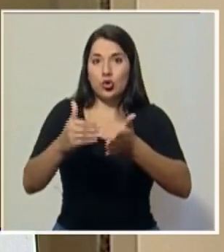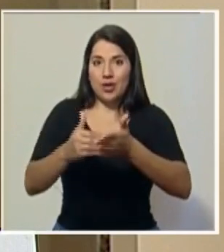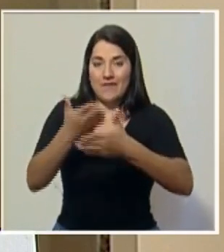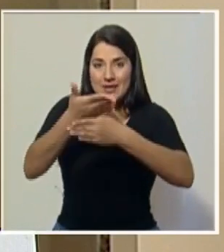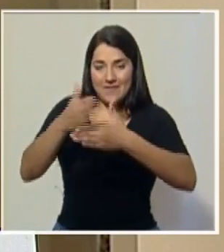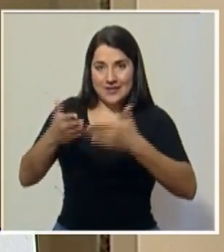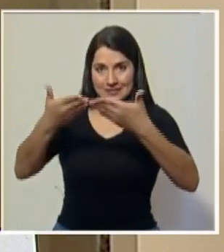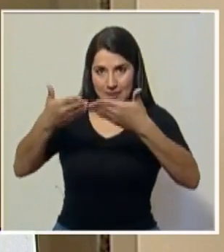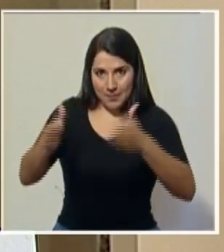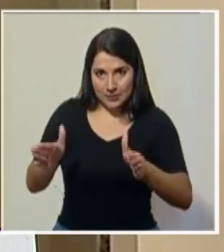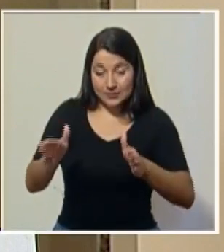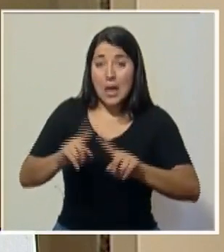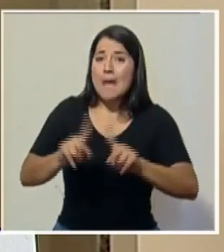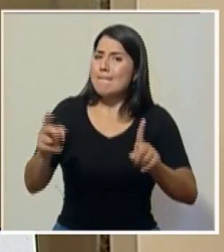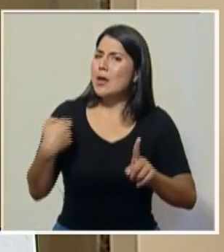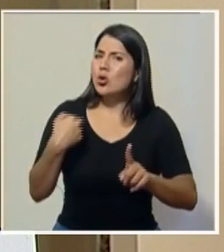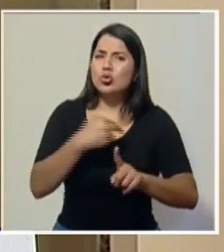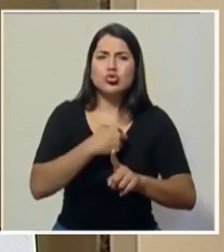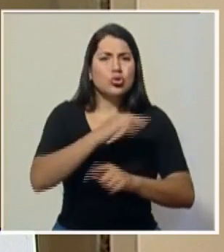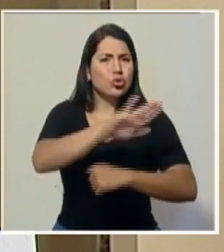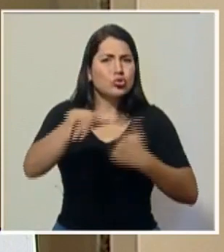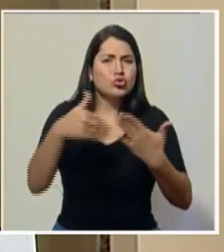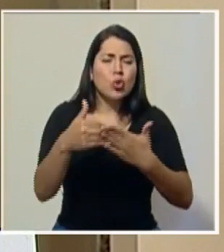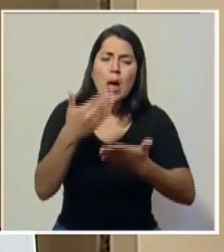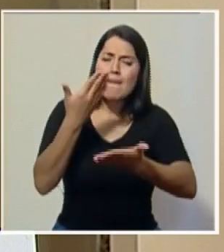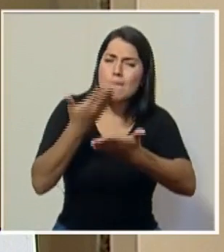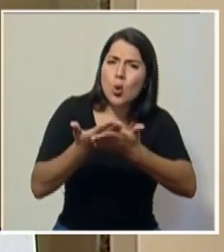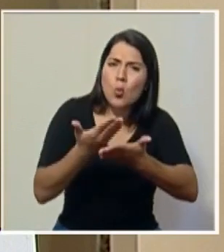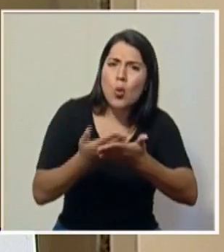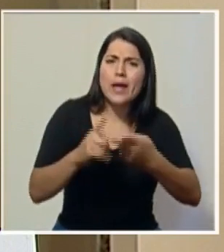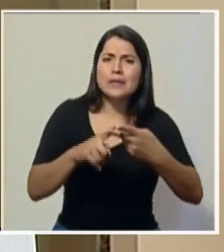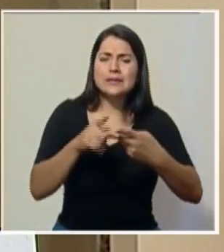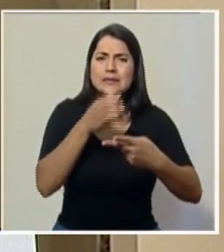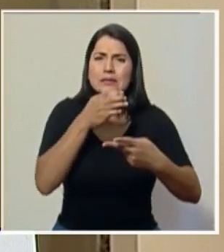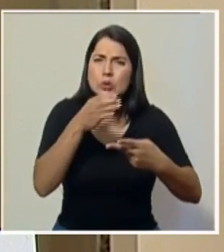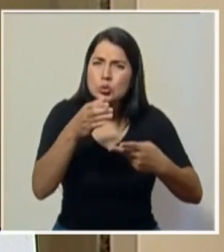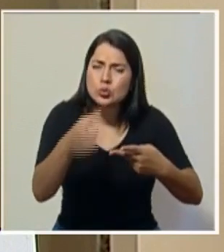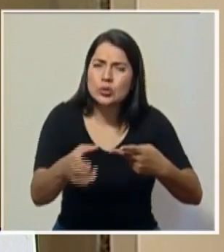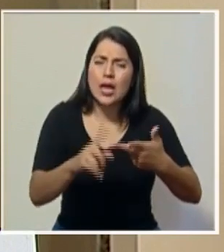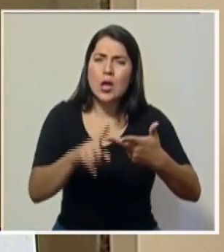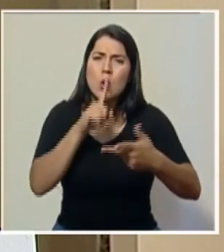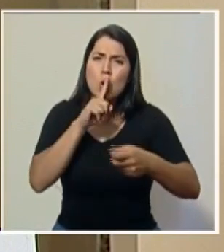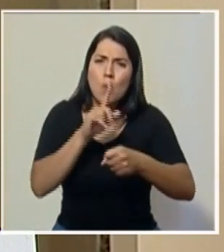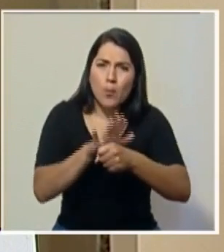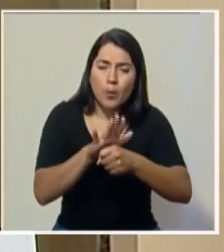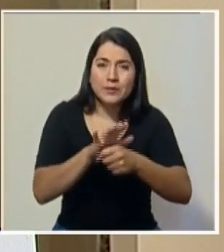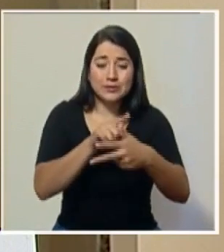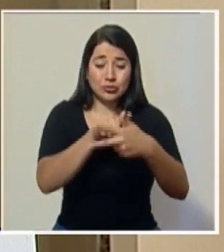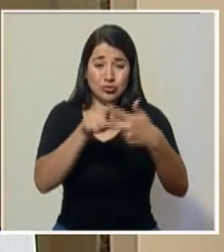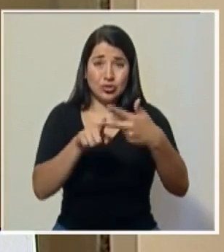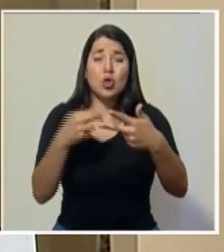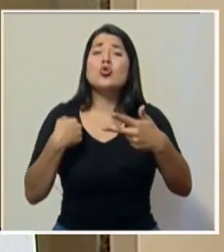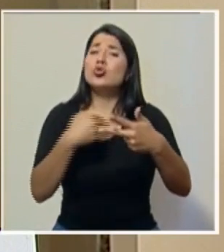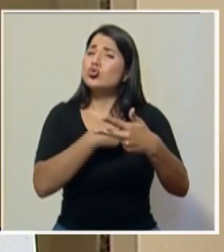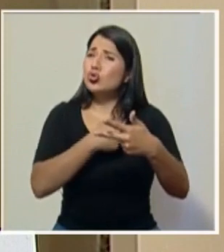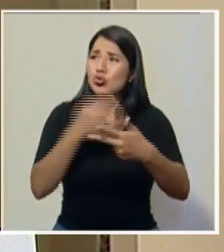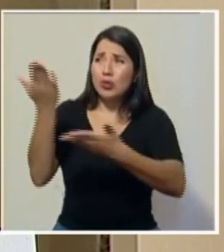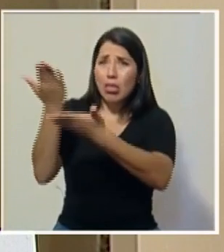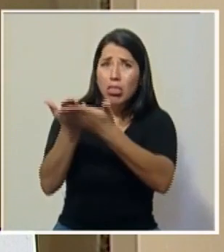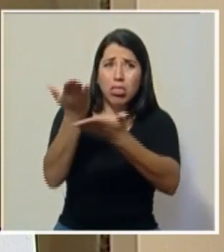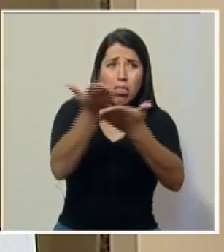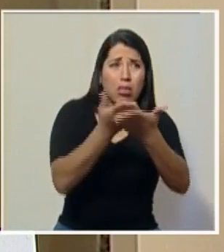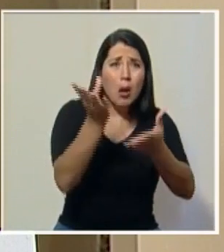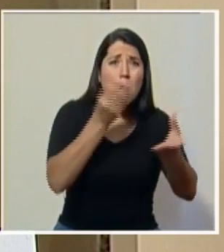las propuestas, las sugerencias y los compromisos que ya están establecidos también para el nuevo modelo de